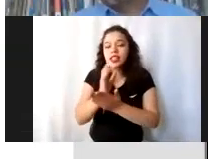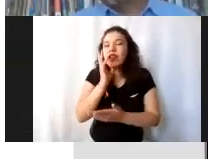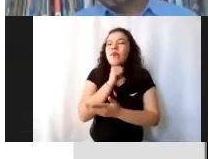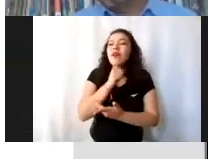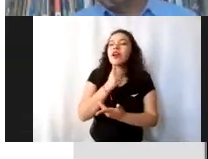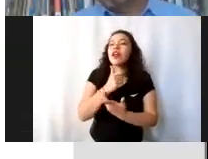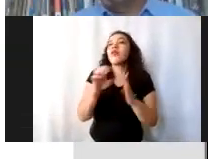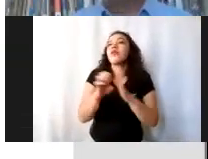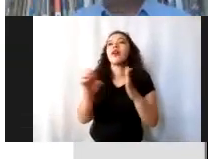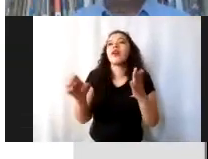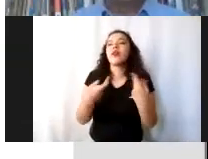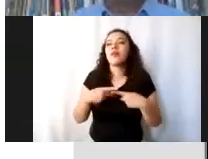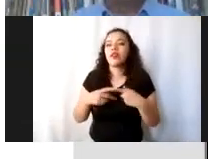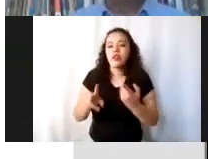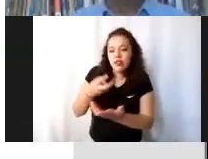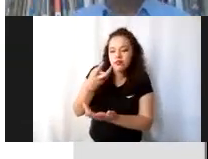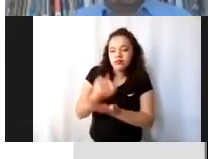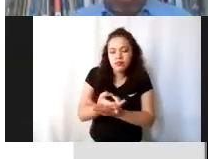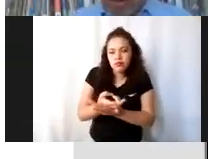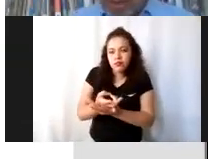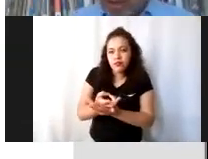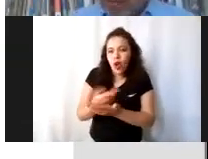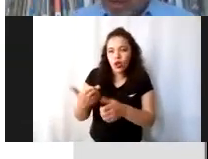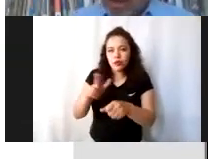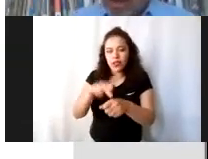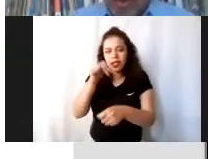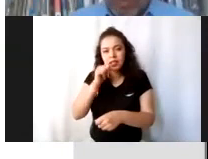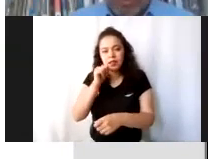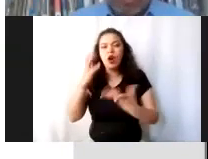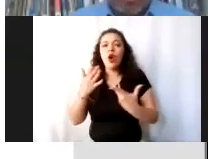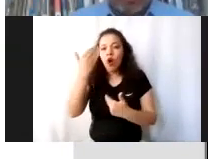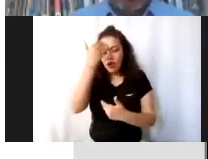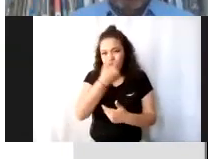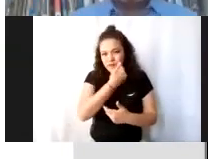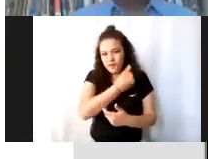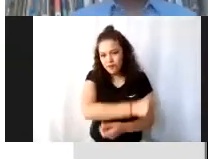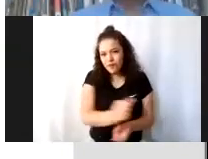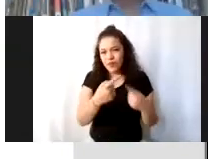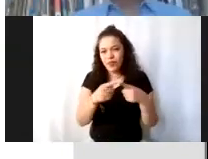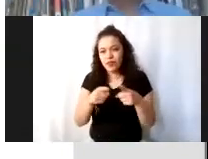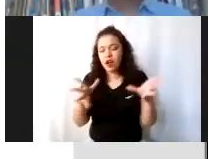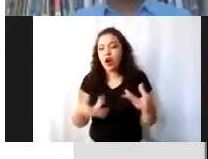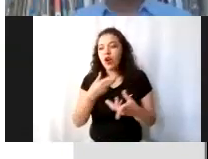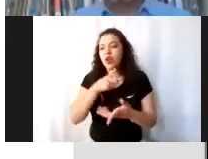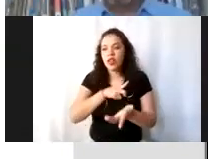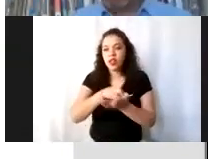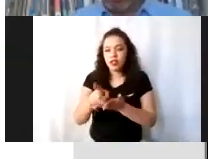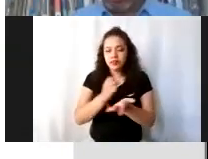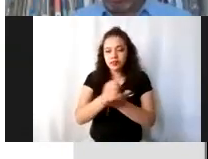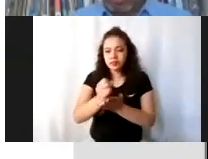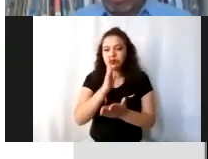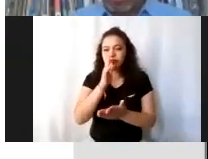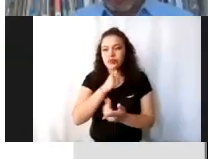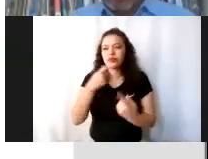que esté en estado de coma o una persona que tenga alguna capacidad diferente y que no pueda decidir o que no pueda expresar sus decisiones en torno a sus